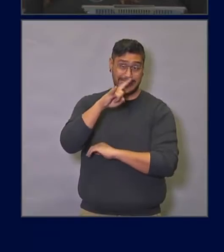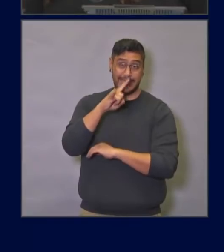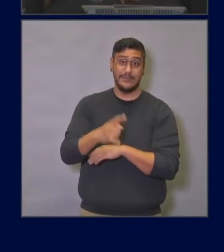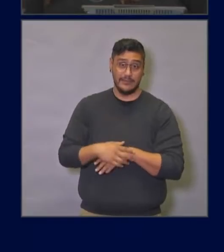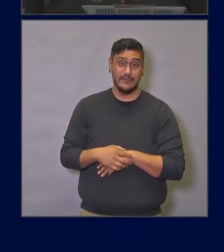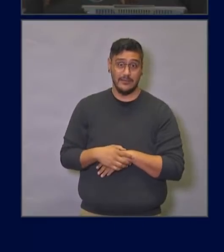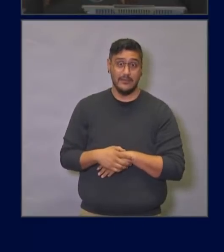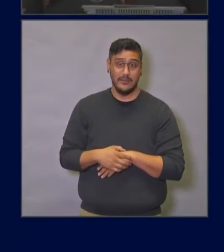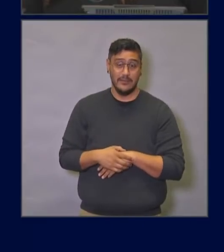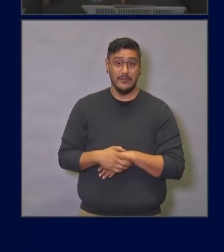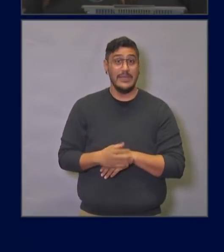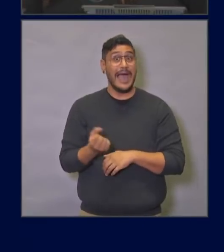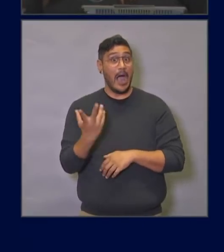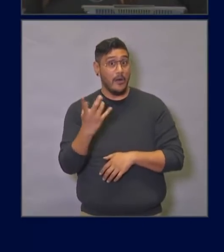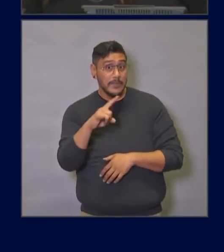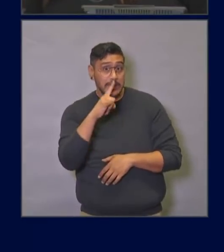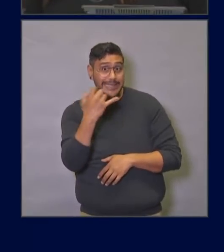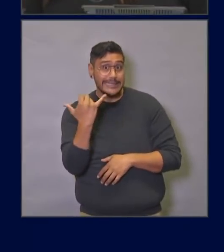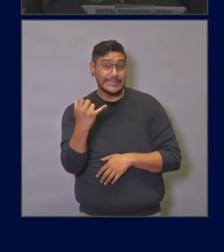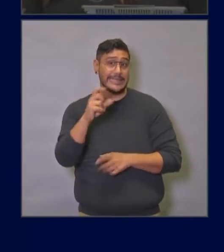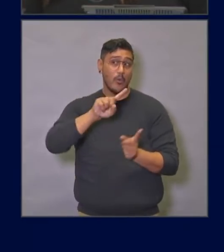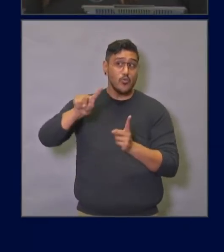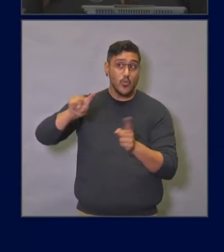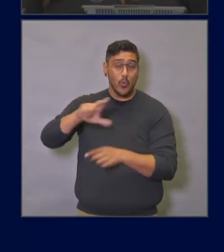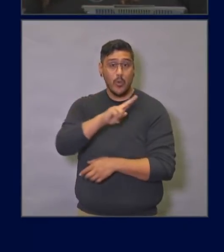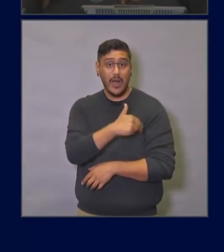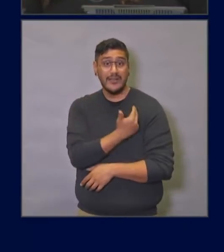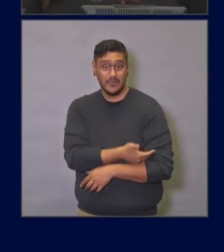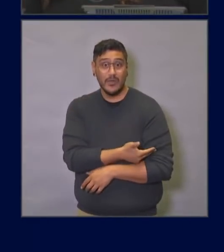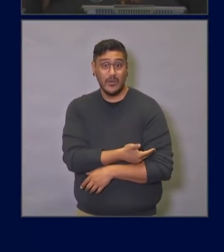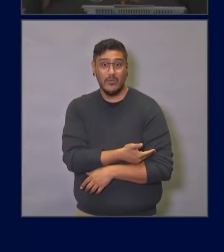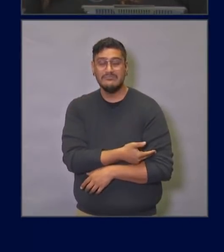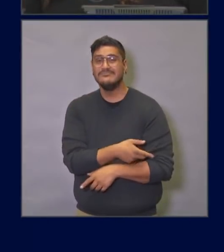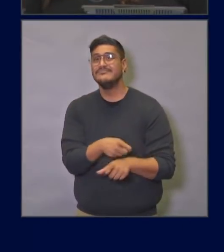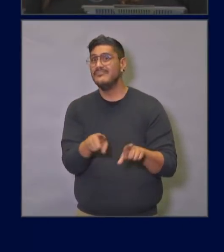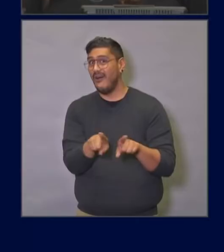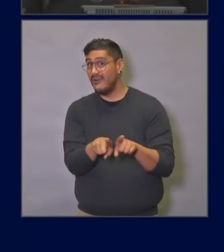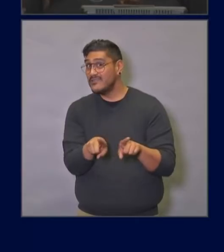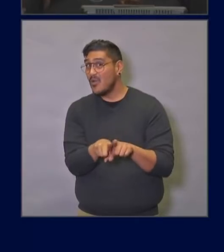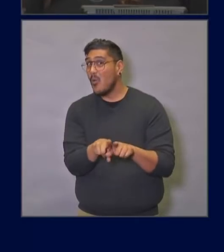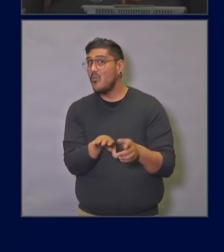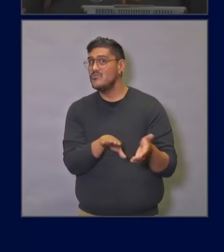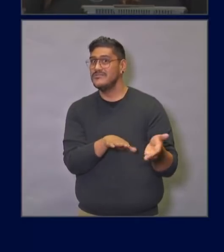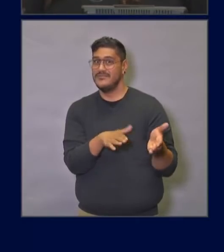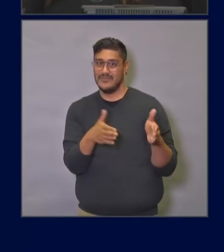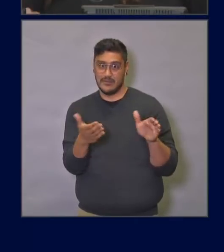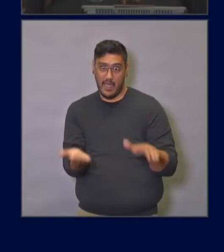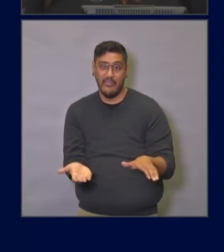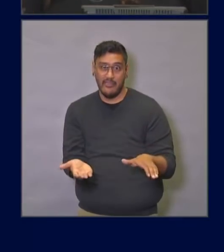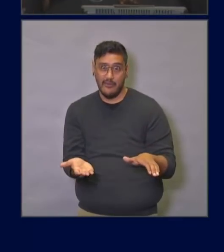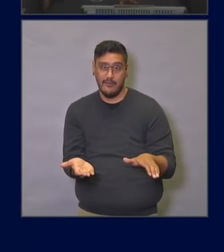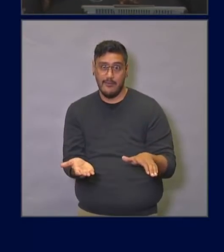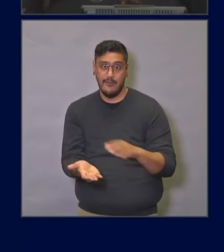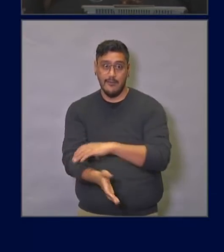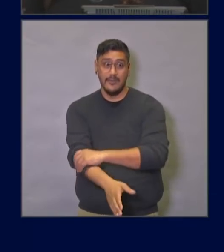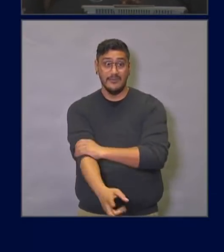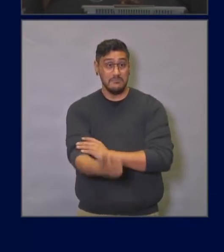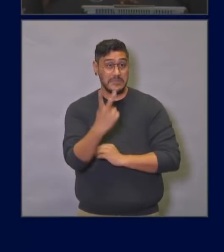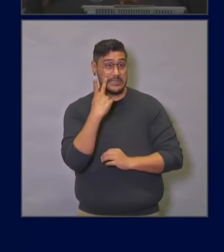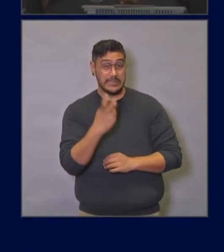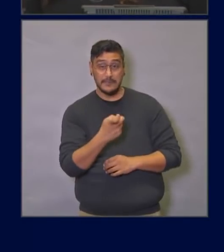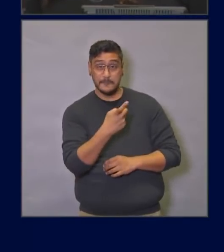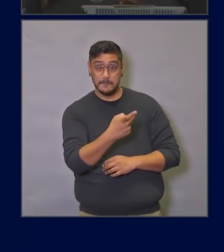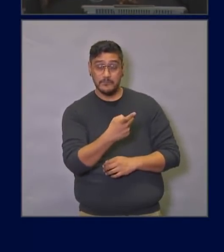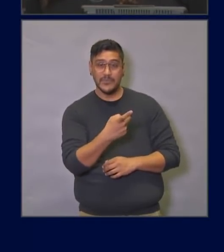en el número de hospitalizaciones y lamentablemente varios fallecimientos. Como puede ver en este gráfico,